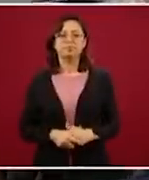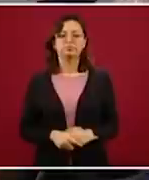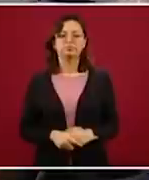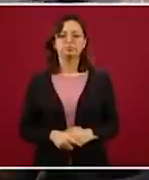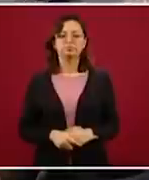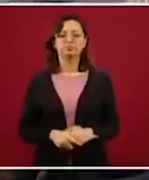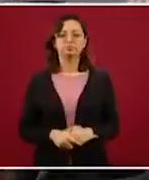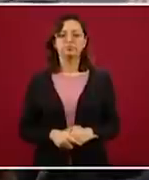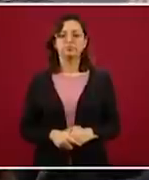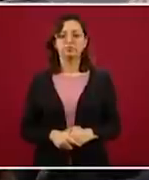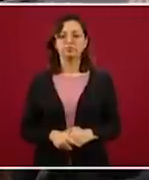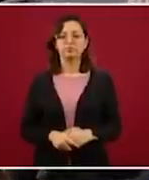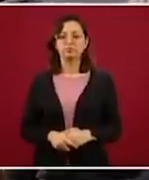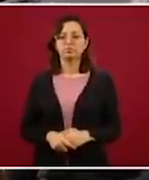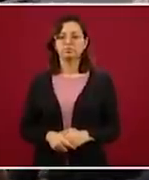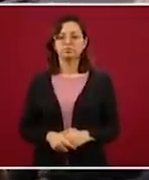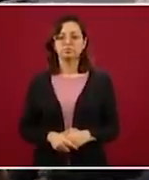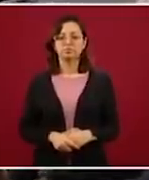Arriba.